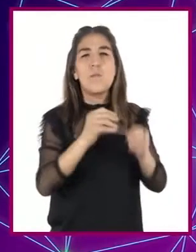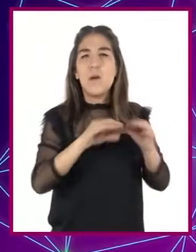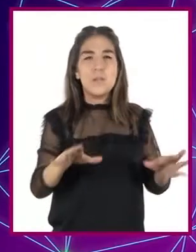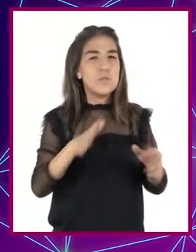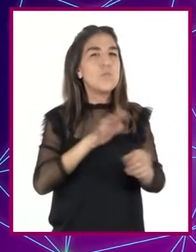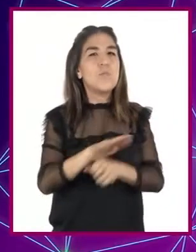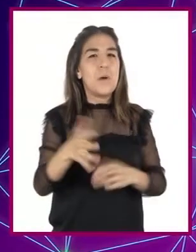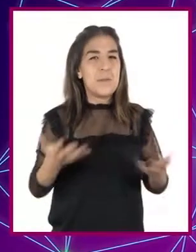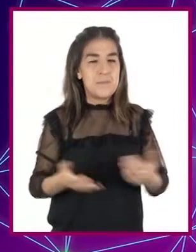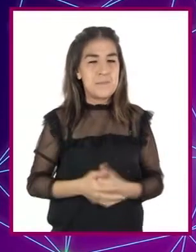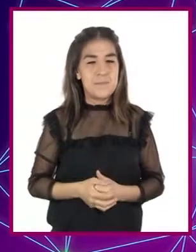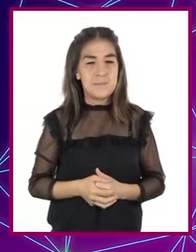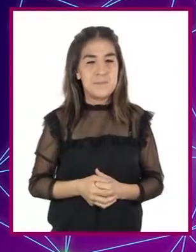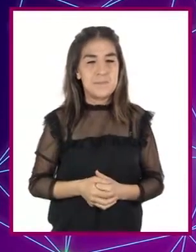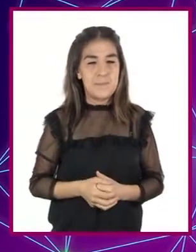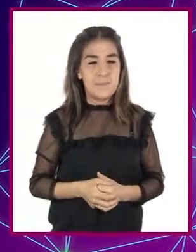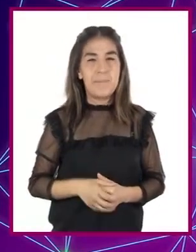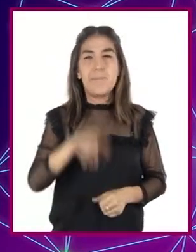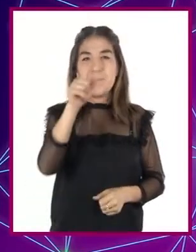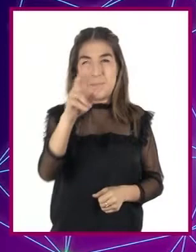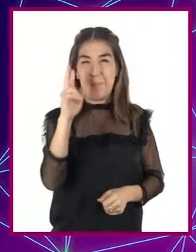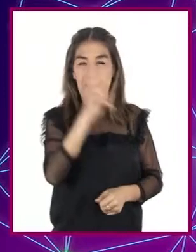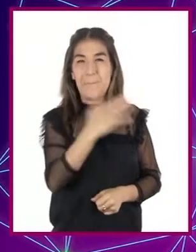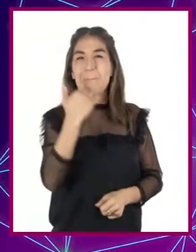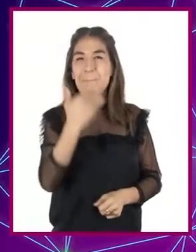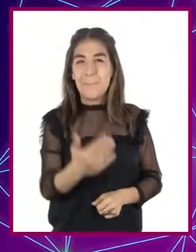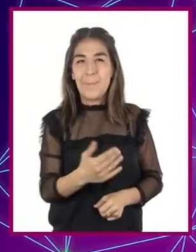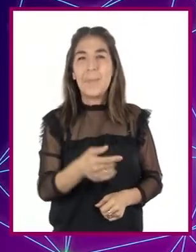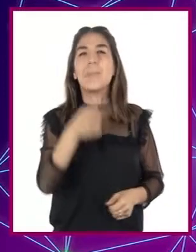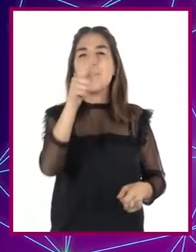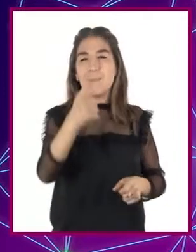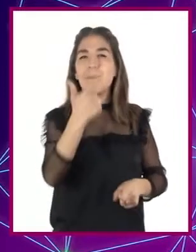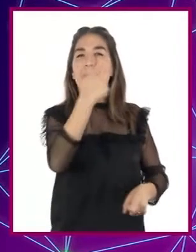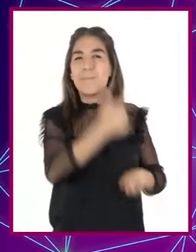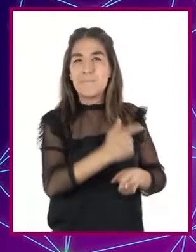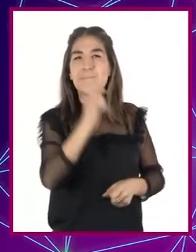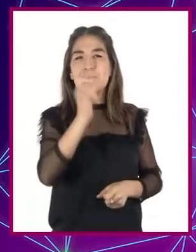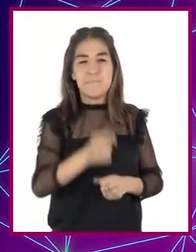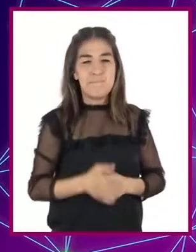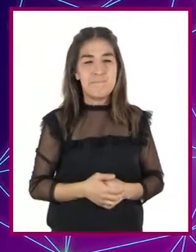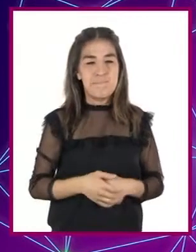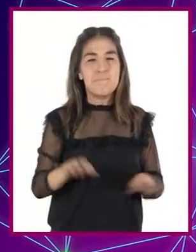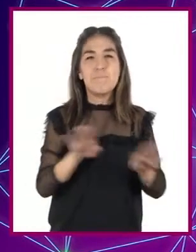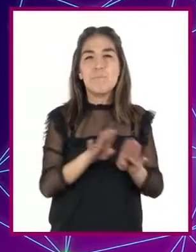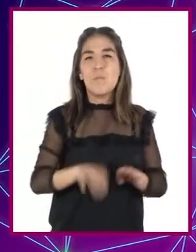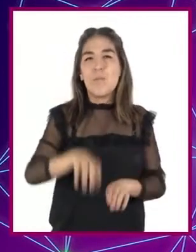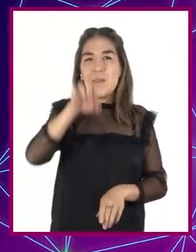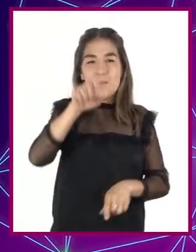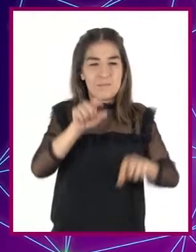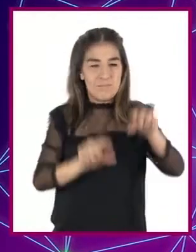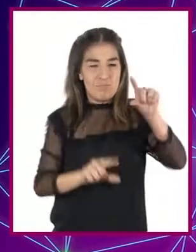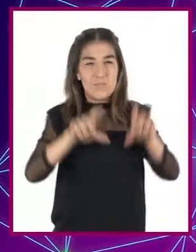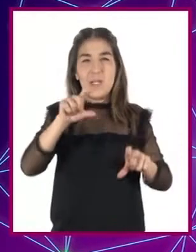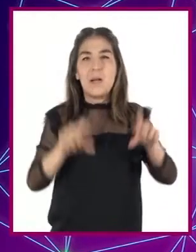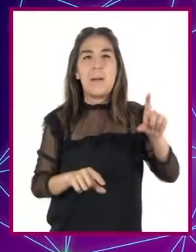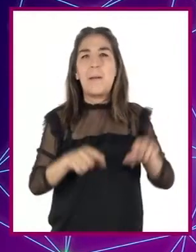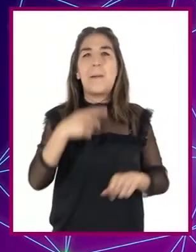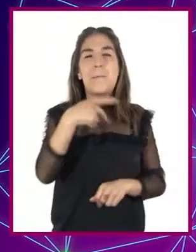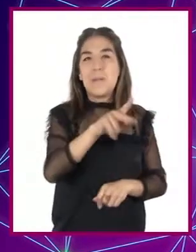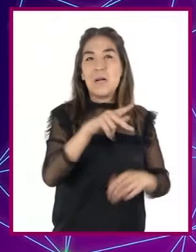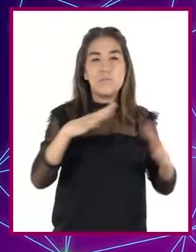histograma? Si pudieron observarlo, se dieron cuenta que hay un intervalo de edades en donde no se